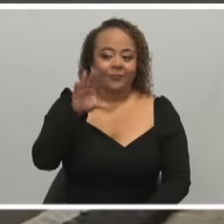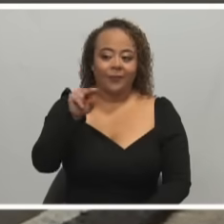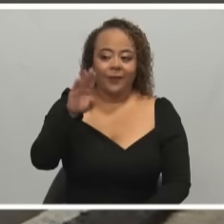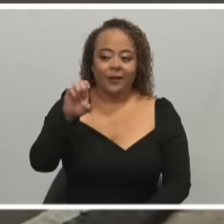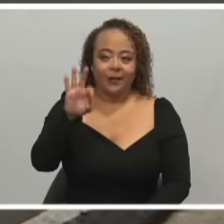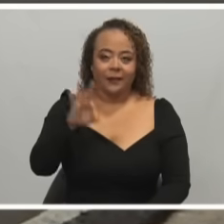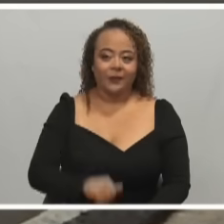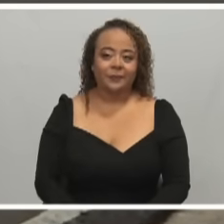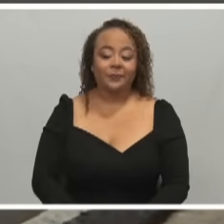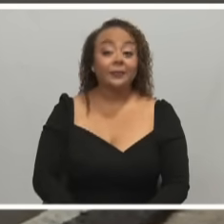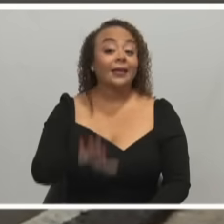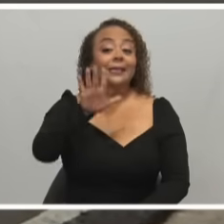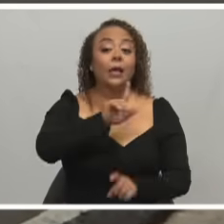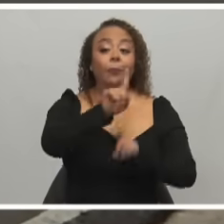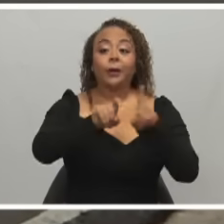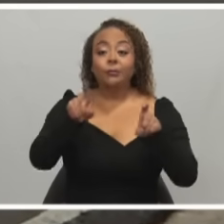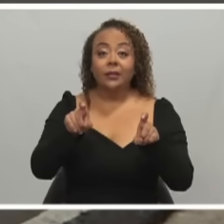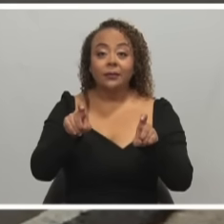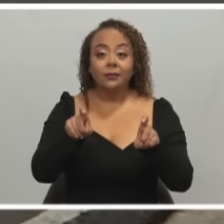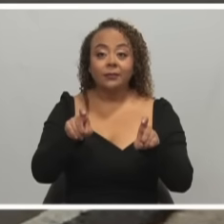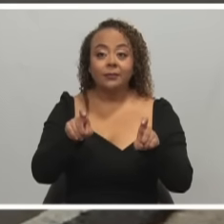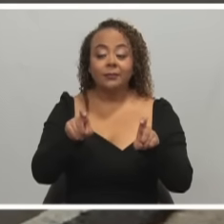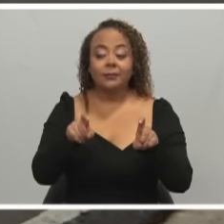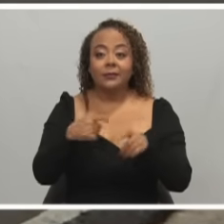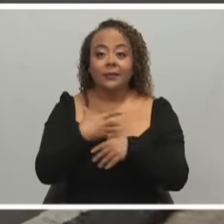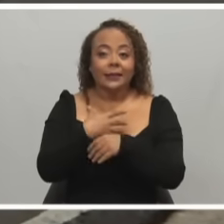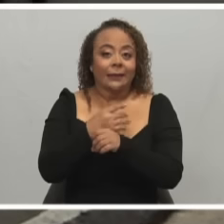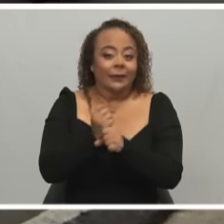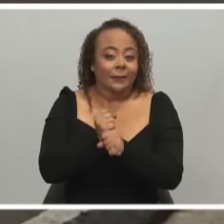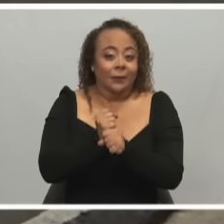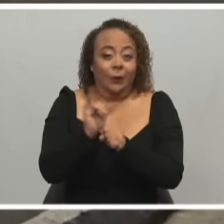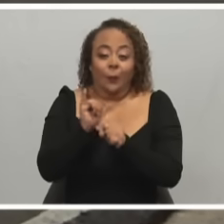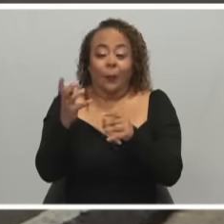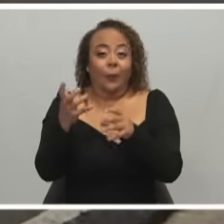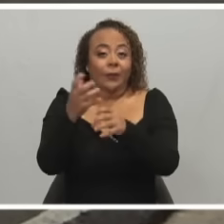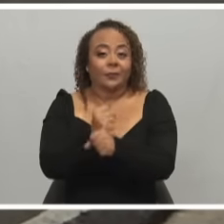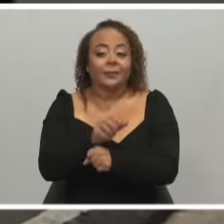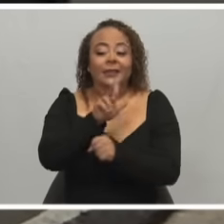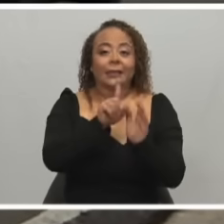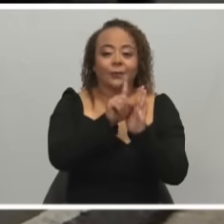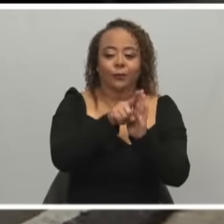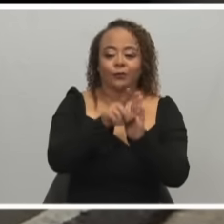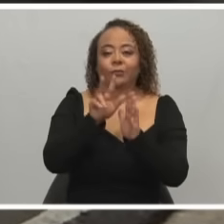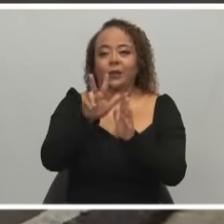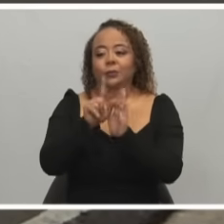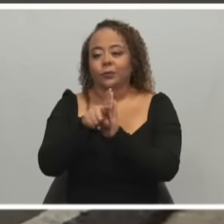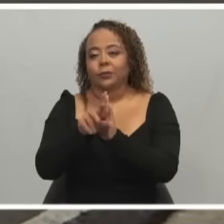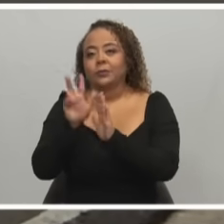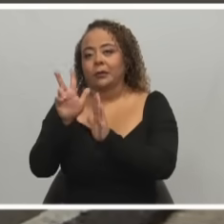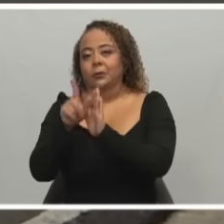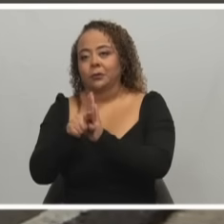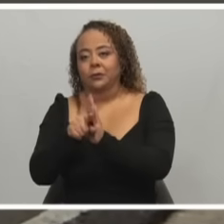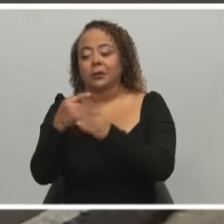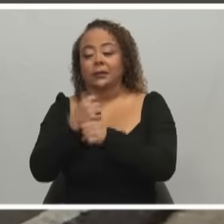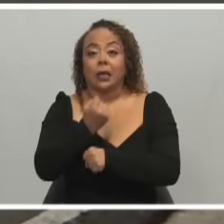Concacaf cinco preguntas en las que si hacemos un un averaje más o menos 3 minutos de respuesta sía